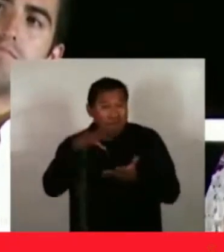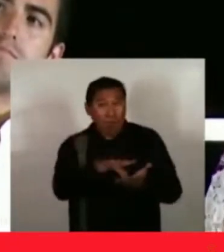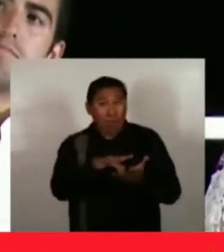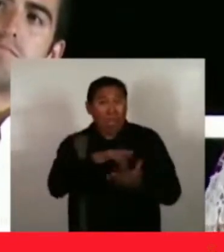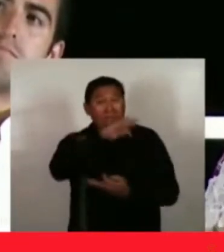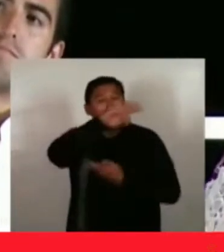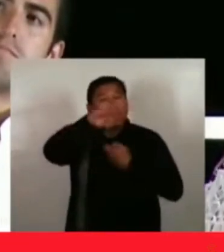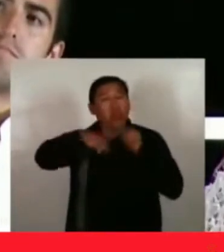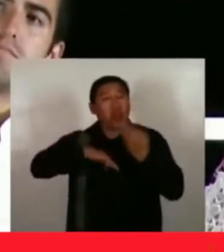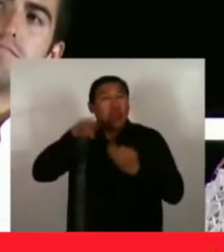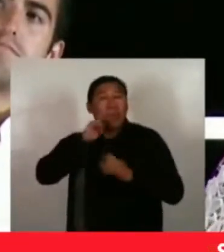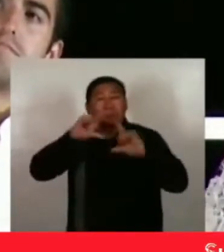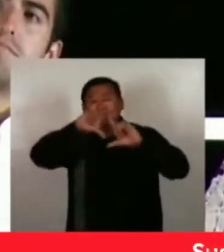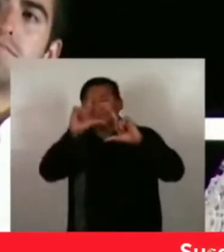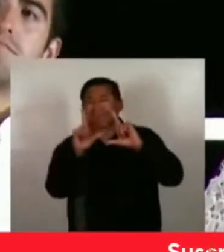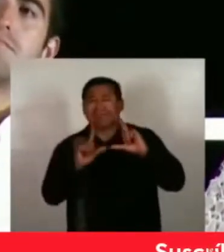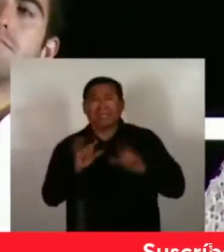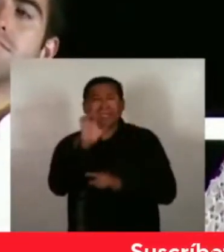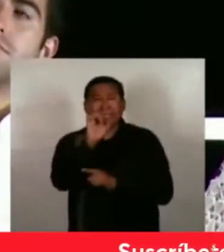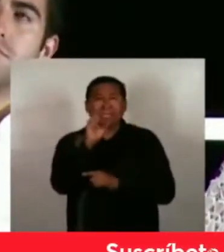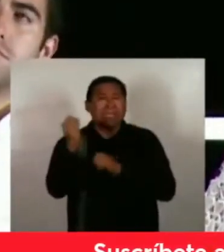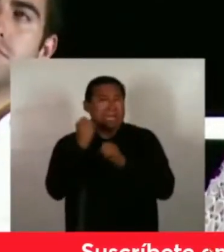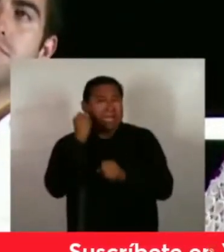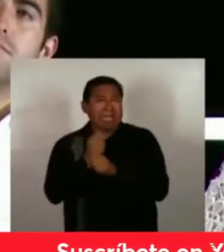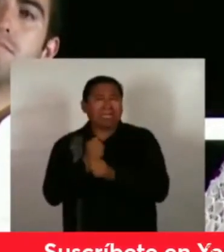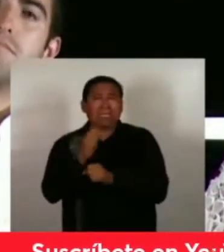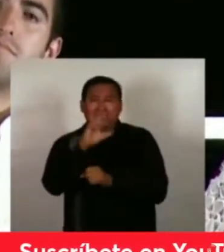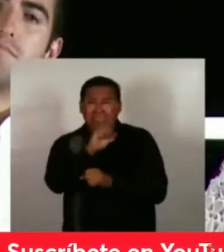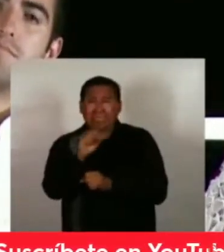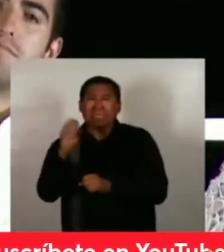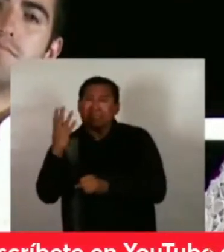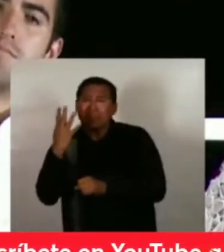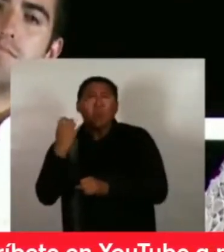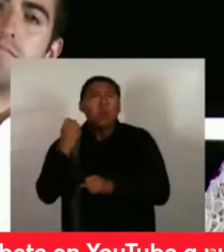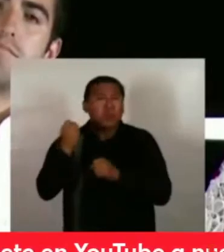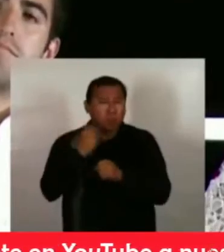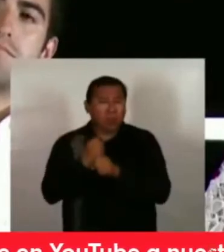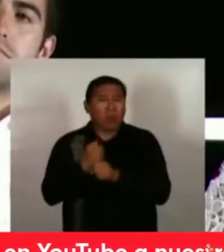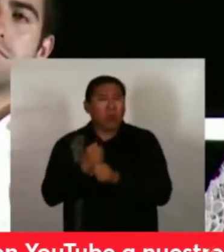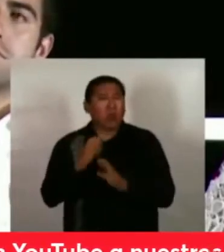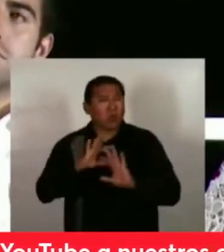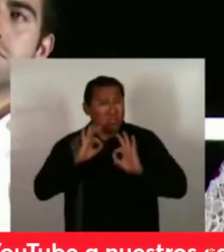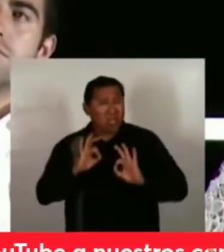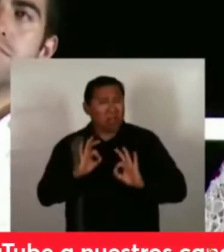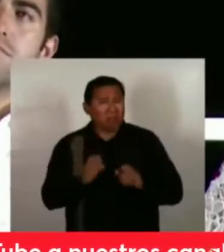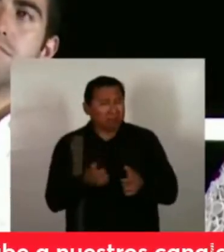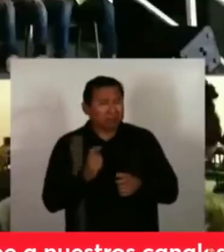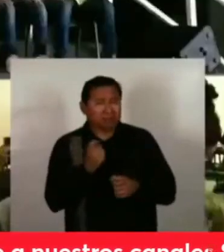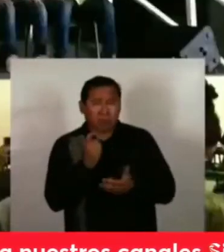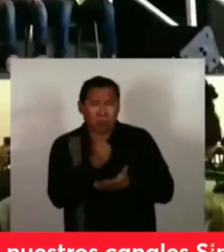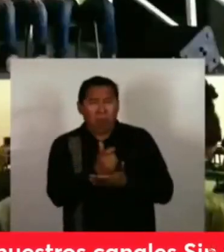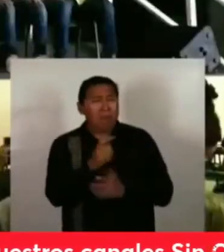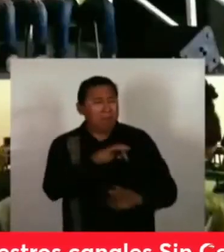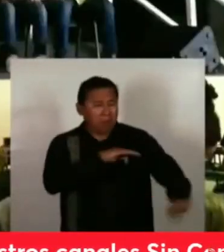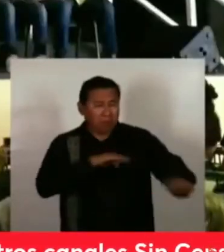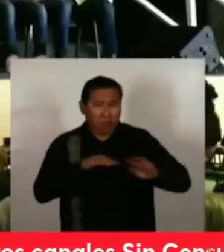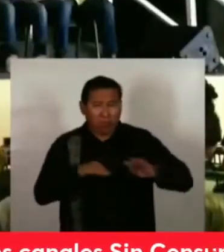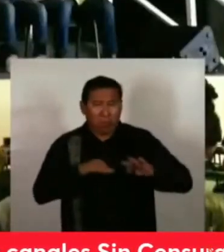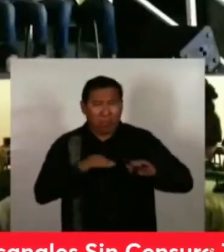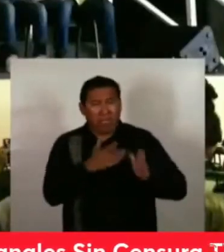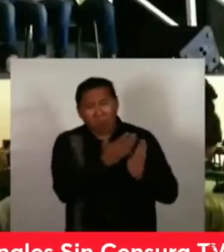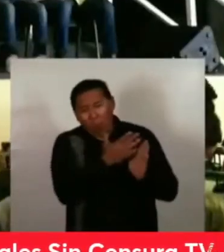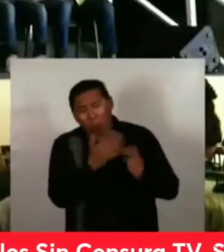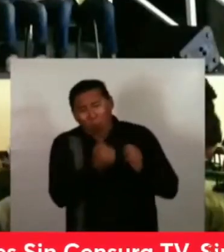a todas las mujeres de 60 a 64 años como un reconocimiento por el trabajo que han hecho